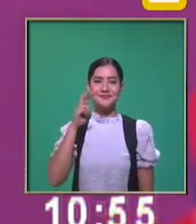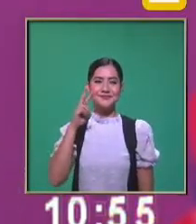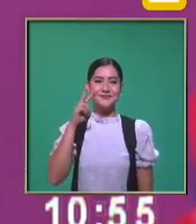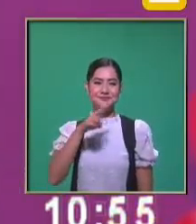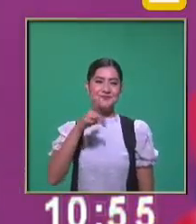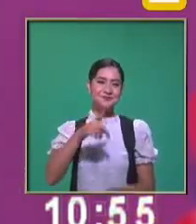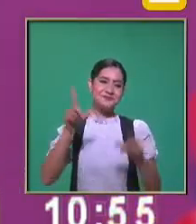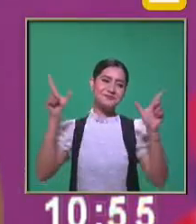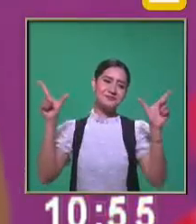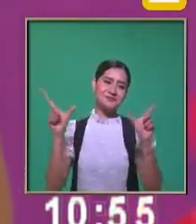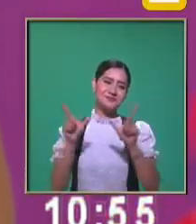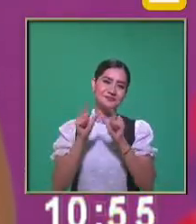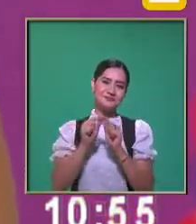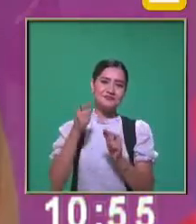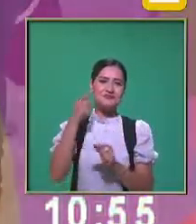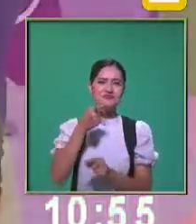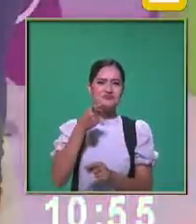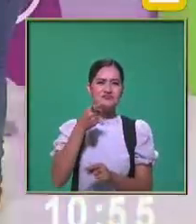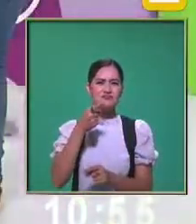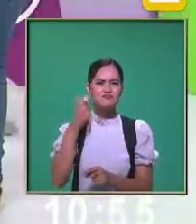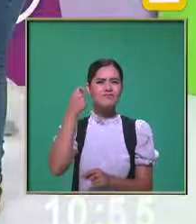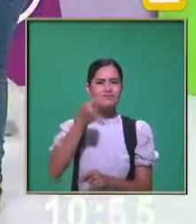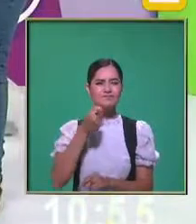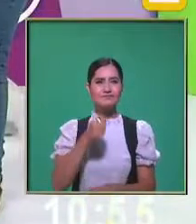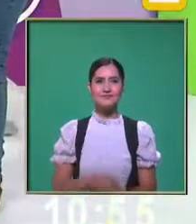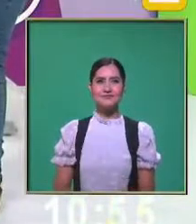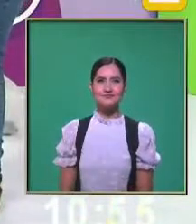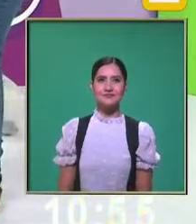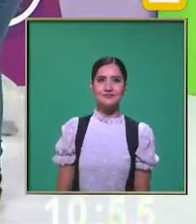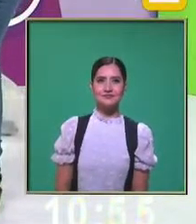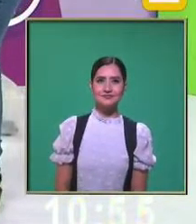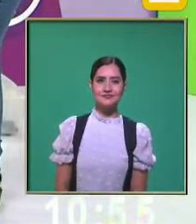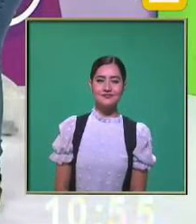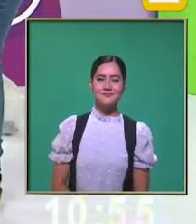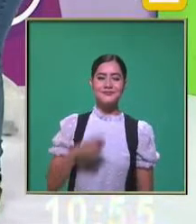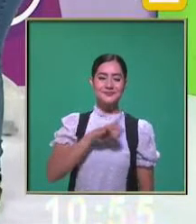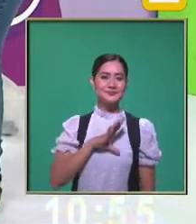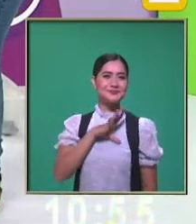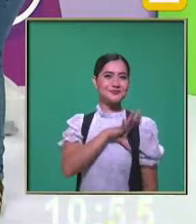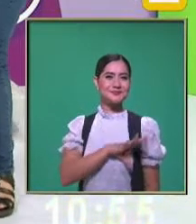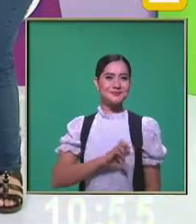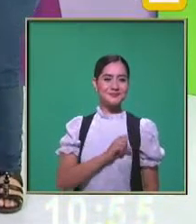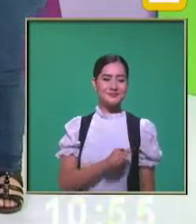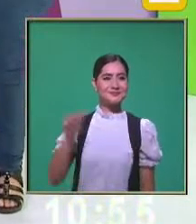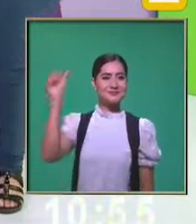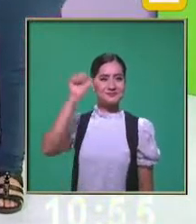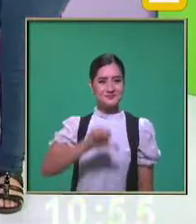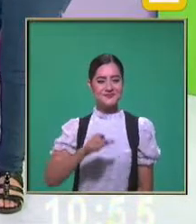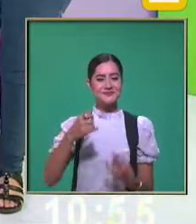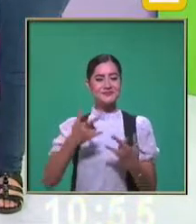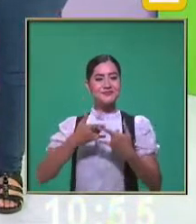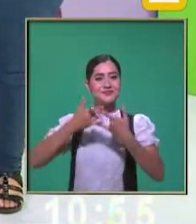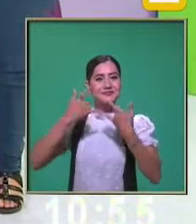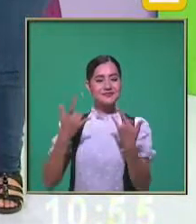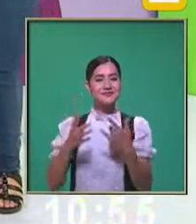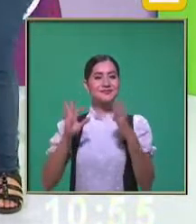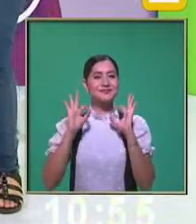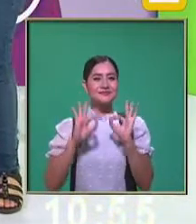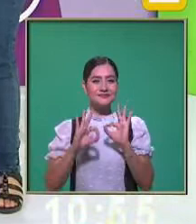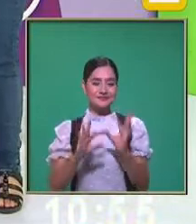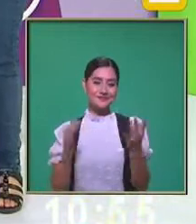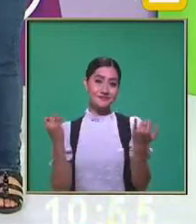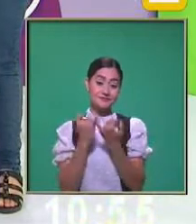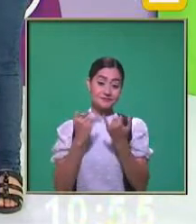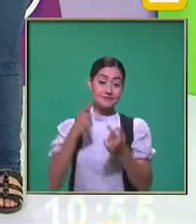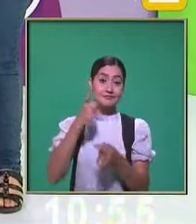¿Y ustedes qué ven? ¡Ay, me encantó este cuento! ¿Verdad? Bien padre, porque que también alimenta